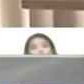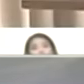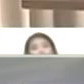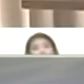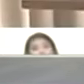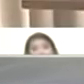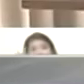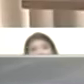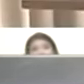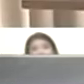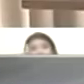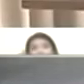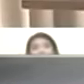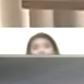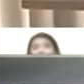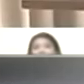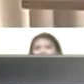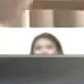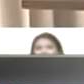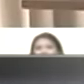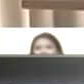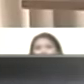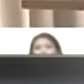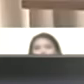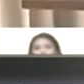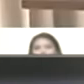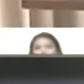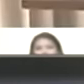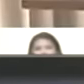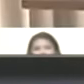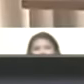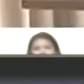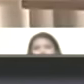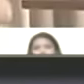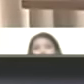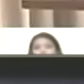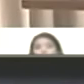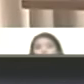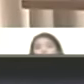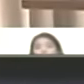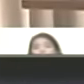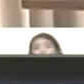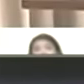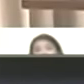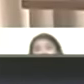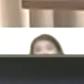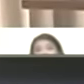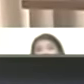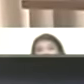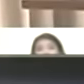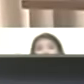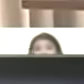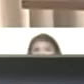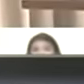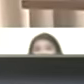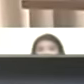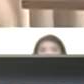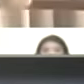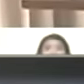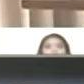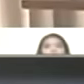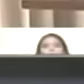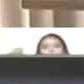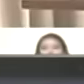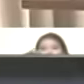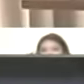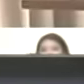7 donde tienen ese tipo, salen de Guri en 765 y llegan a eso para después ser